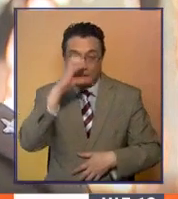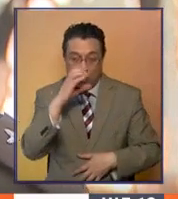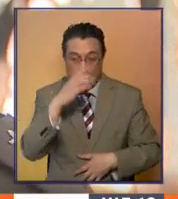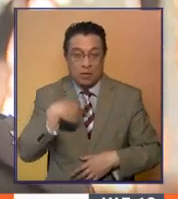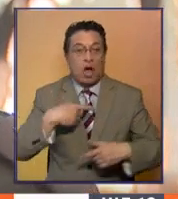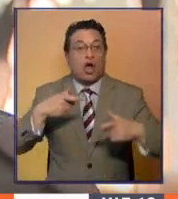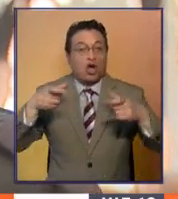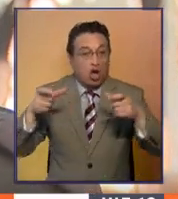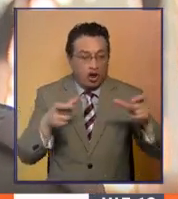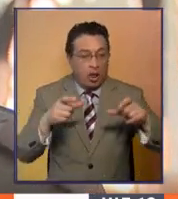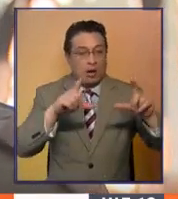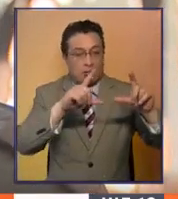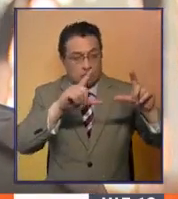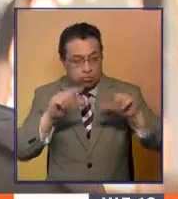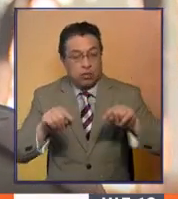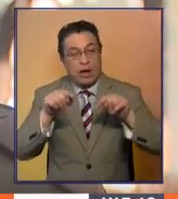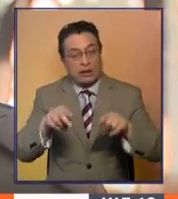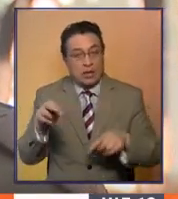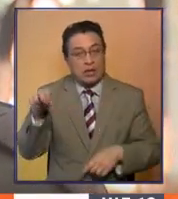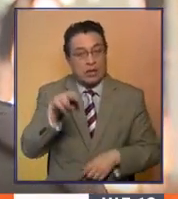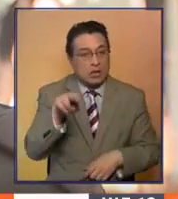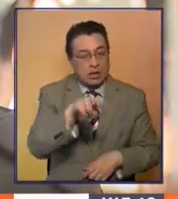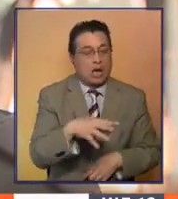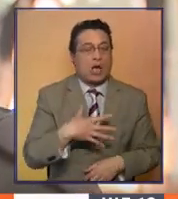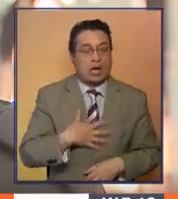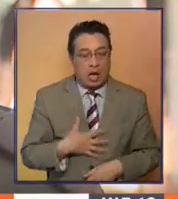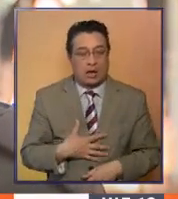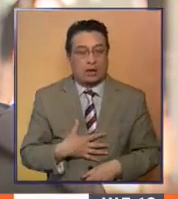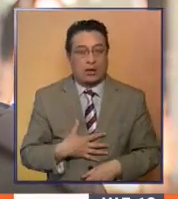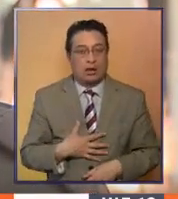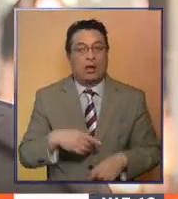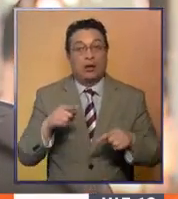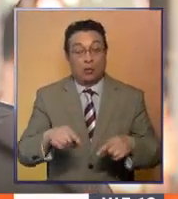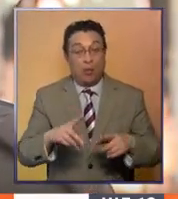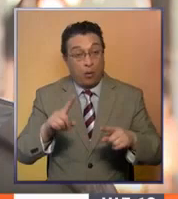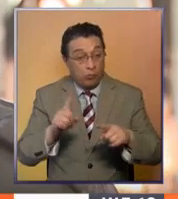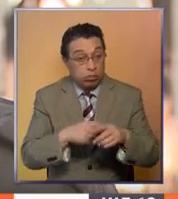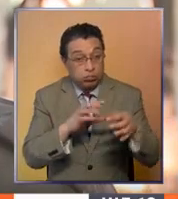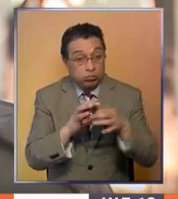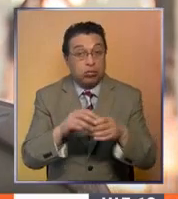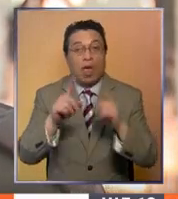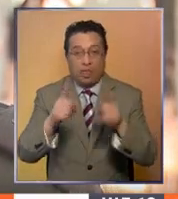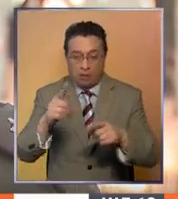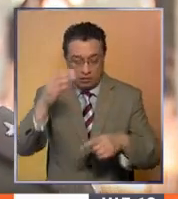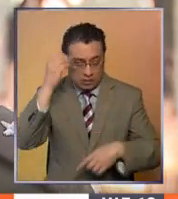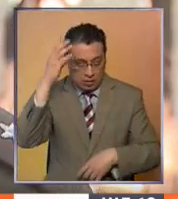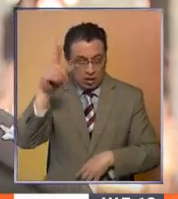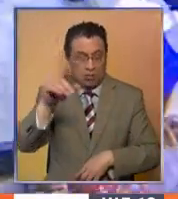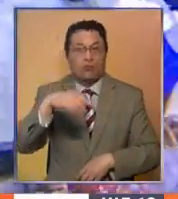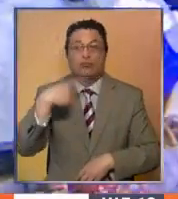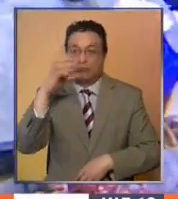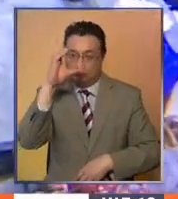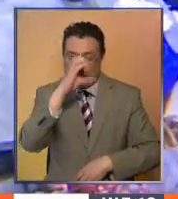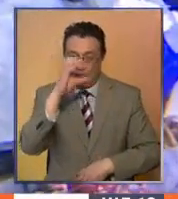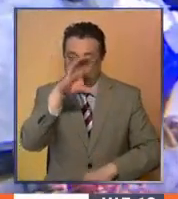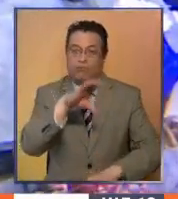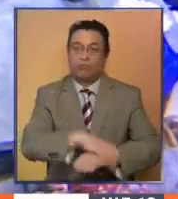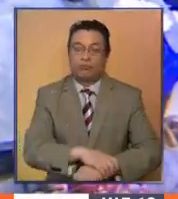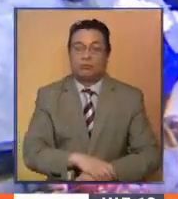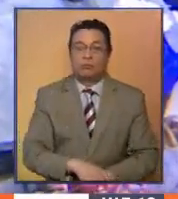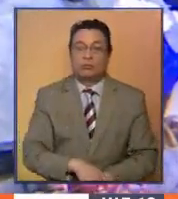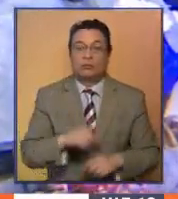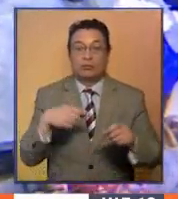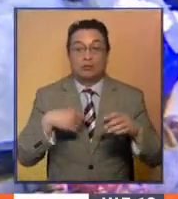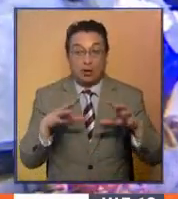controlar y disminuir que este tipo de situaciones ocurran y problemas se ocurren lo único que tiene claridad que nos vamos aquí presidente te sorprende a veces